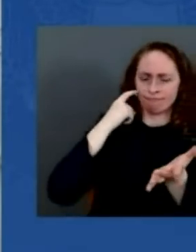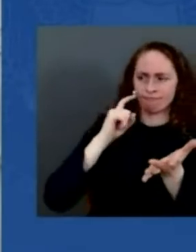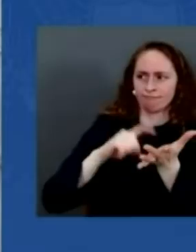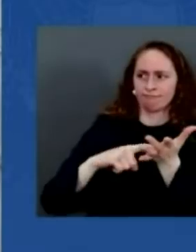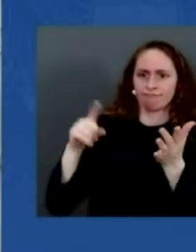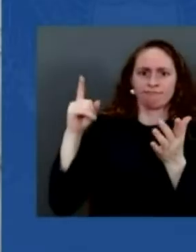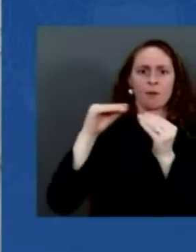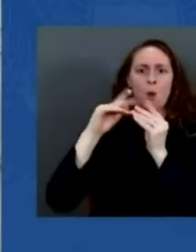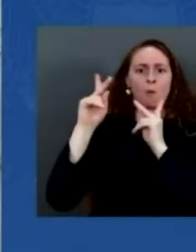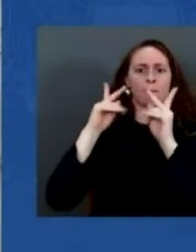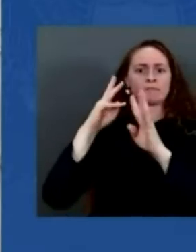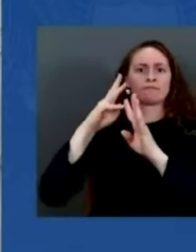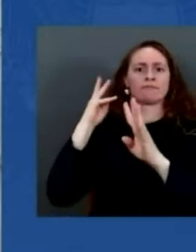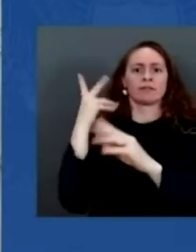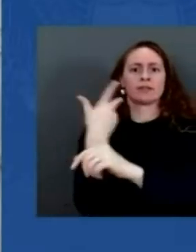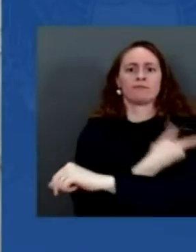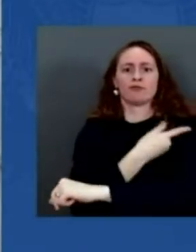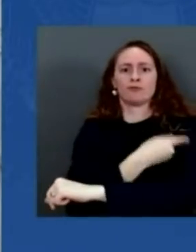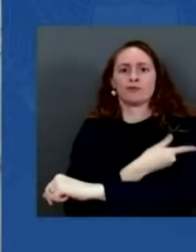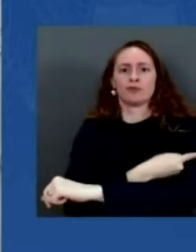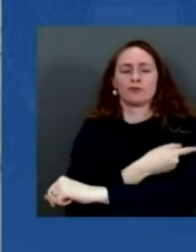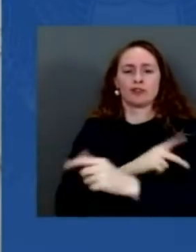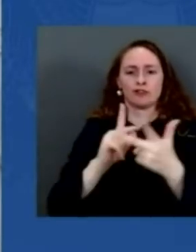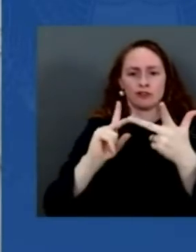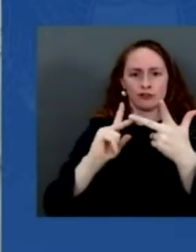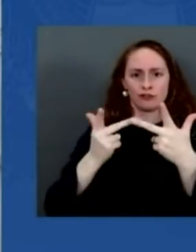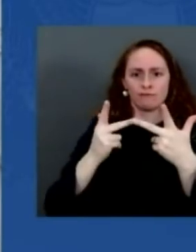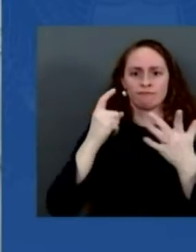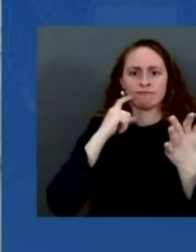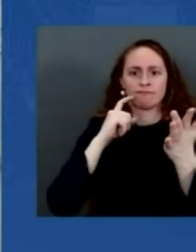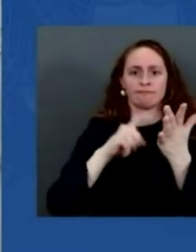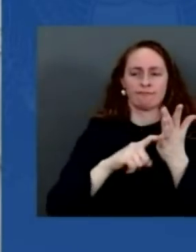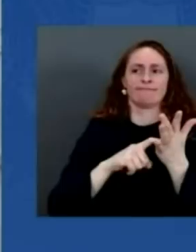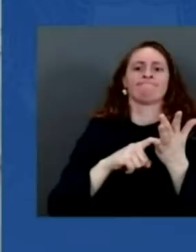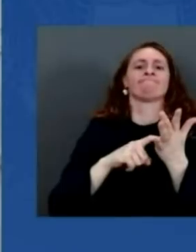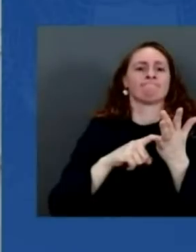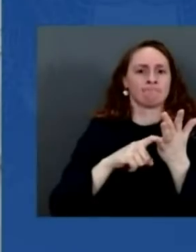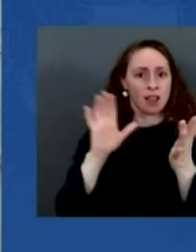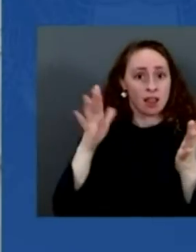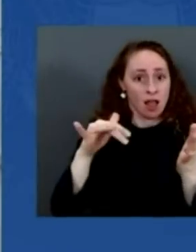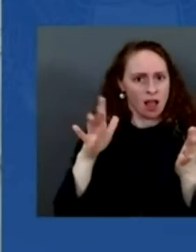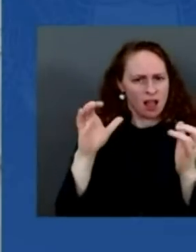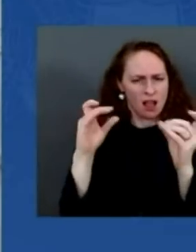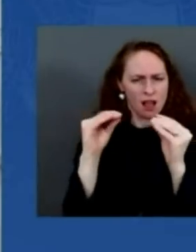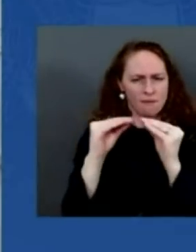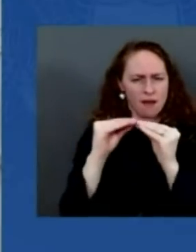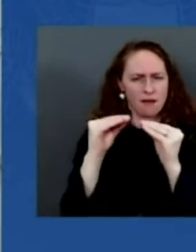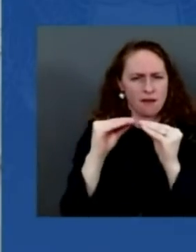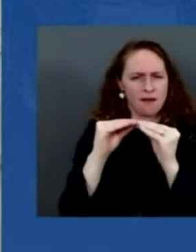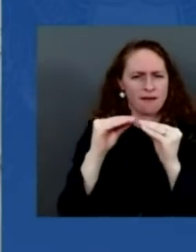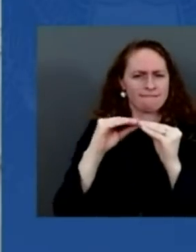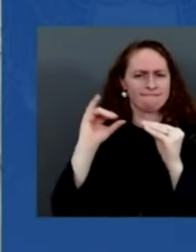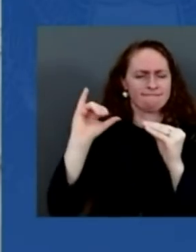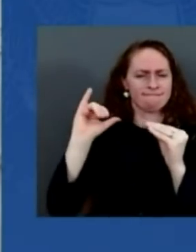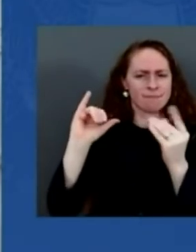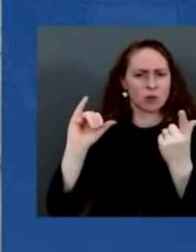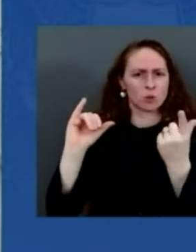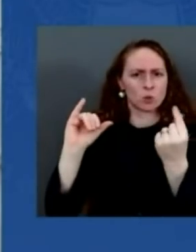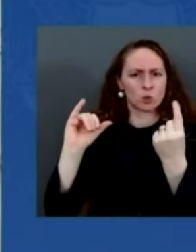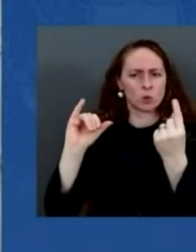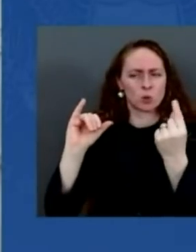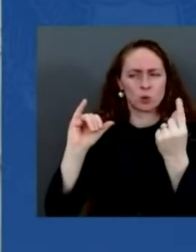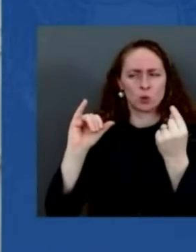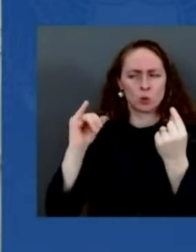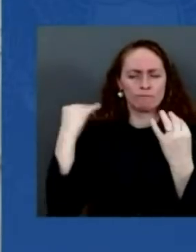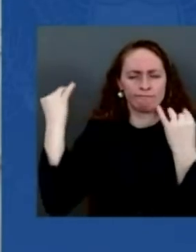recibió su dosis de refuerzo y aseguró que vacunarse es un deber patriótico de los estadounidenses